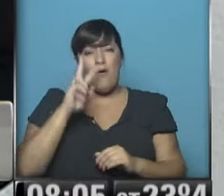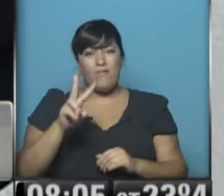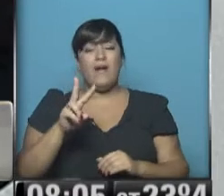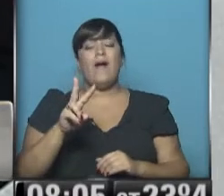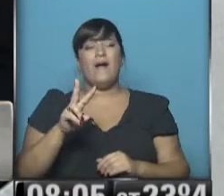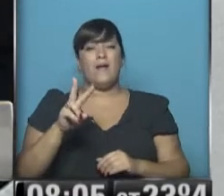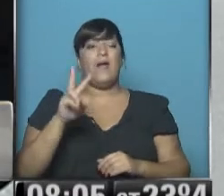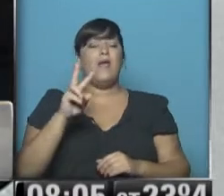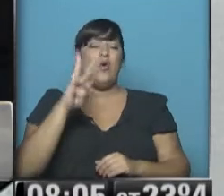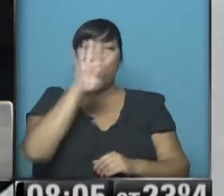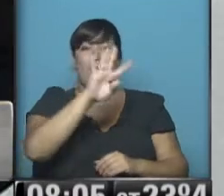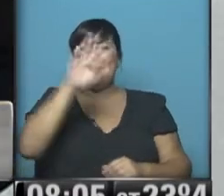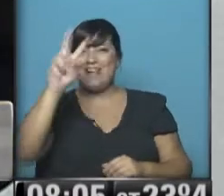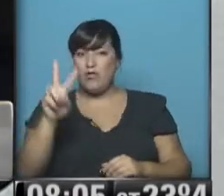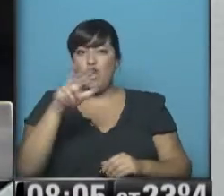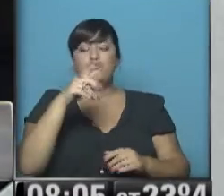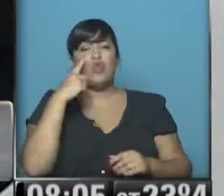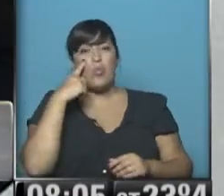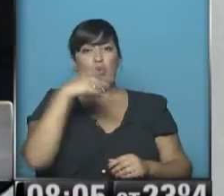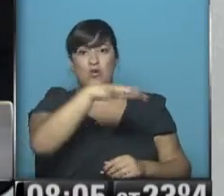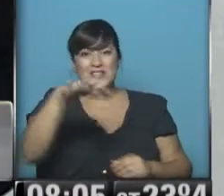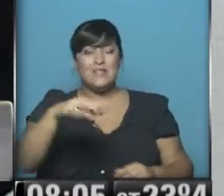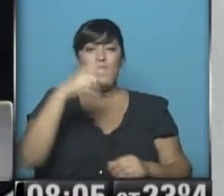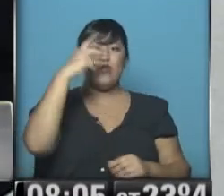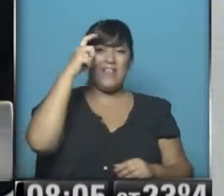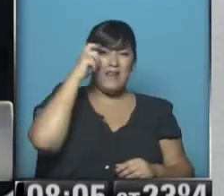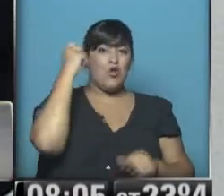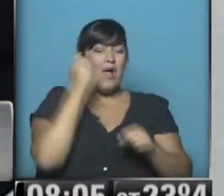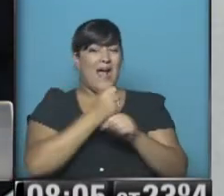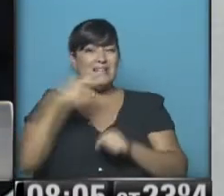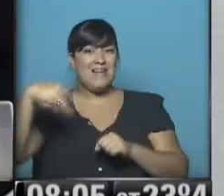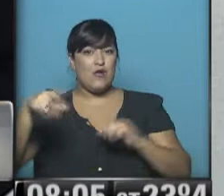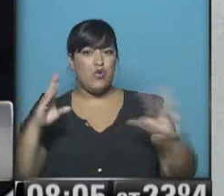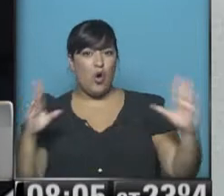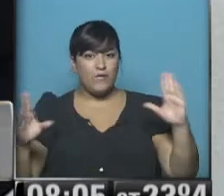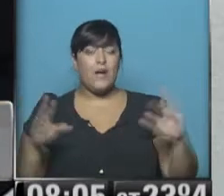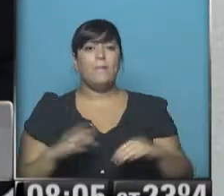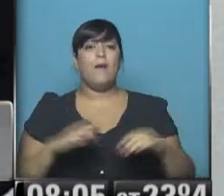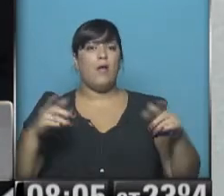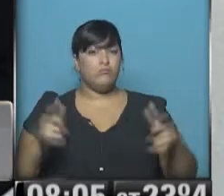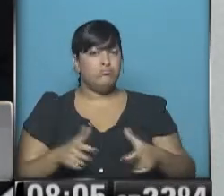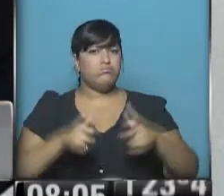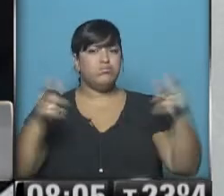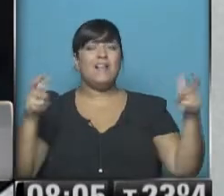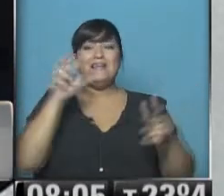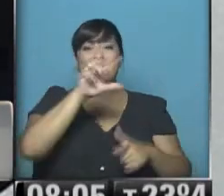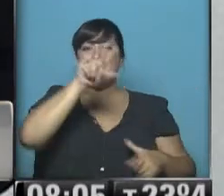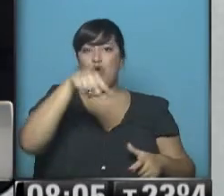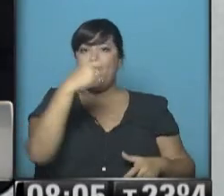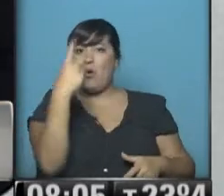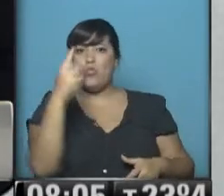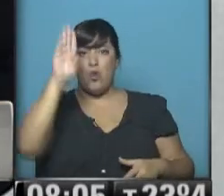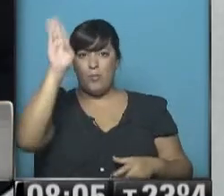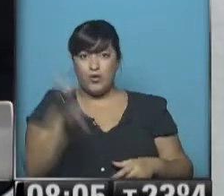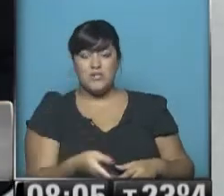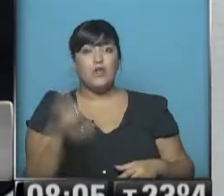42 municipios en el acumulado enero-noviembre ha implicado un incremento del 3,1 por ciento y cuando